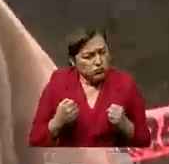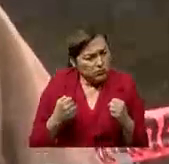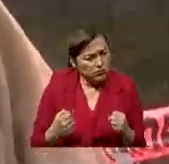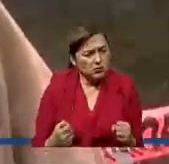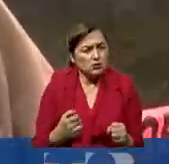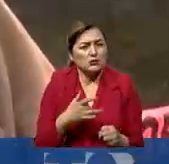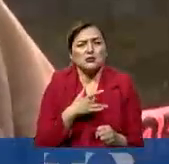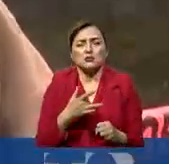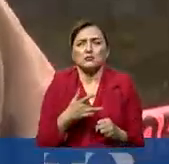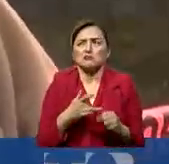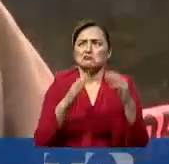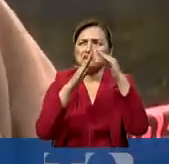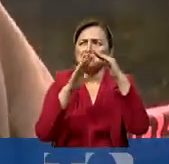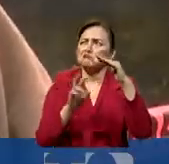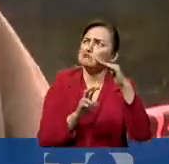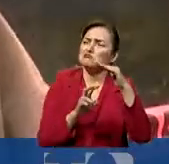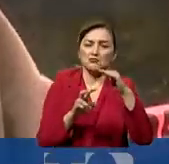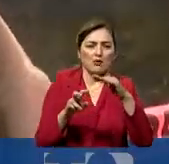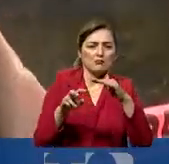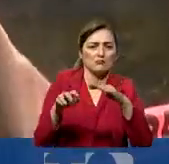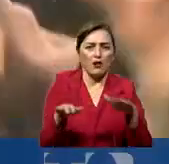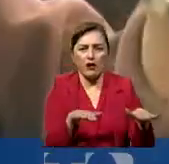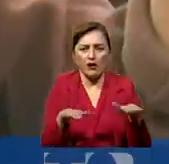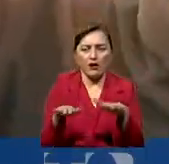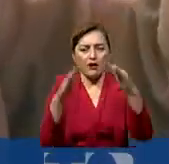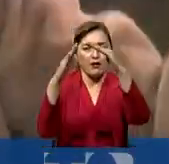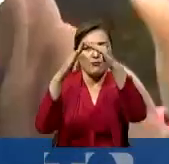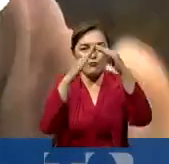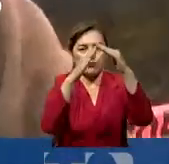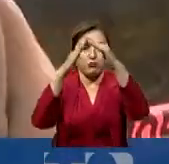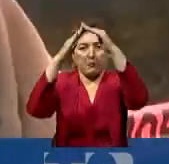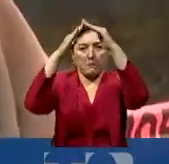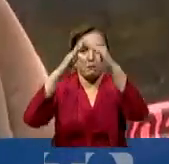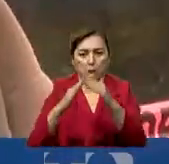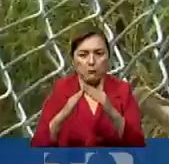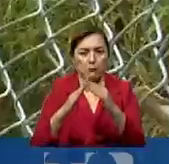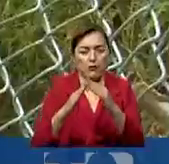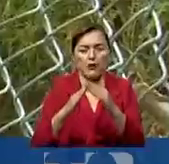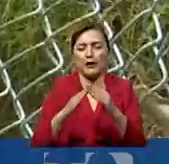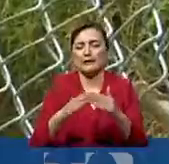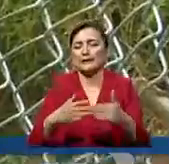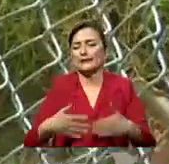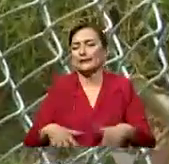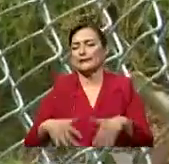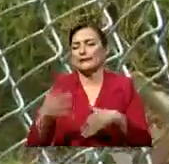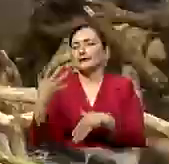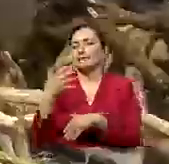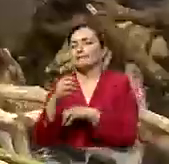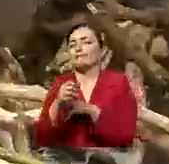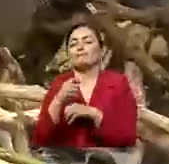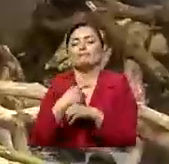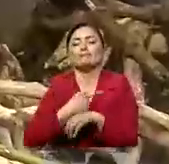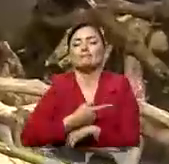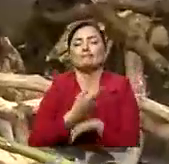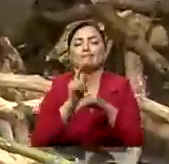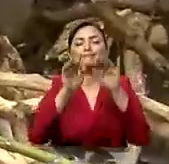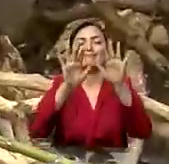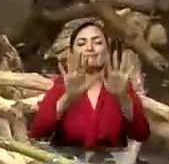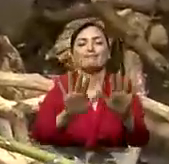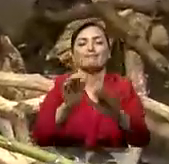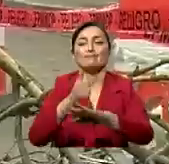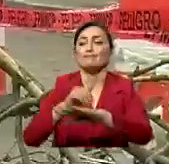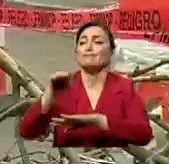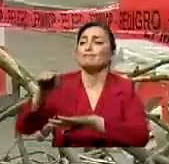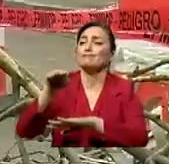un temblor, digamos, que se movió la casa porque se hundió así todo para abajo. Ya han pasado 10 días, pero las autoridades no